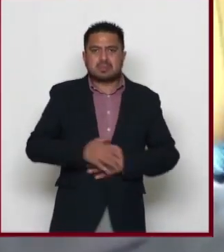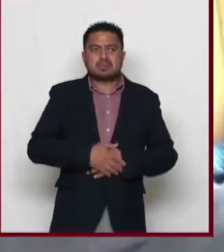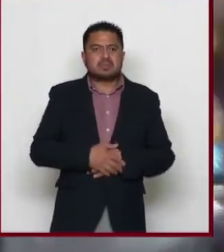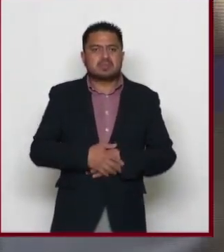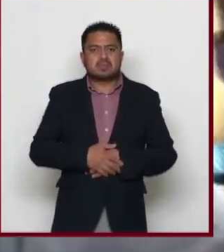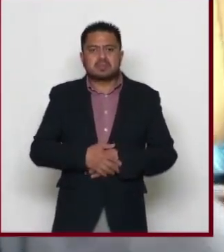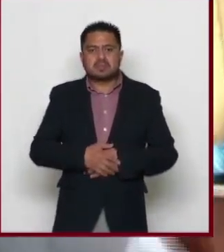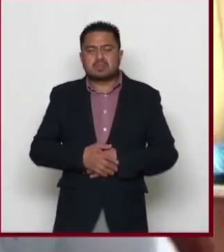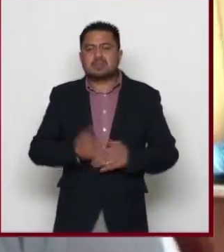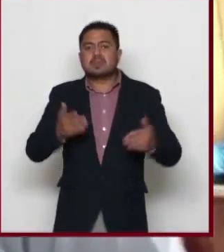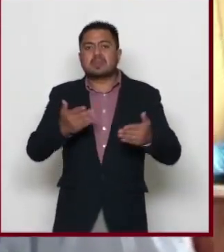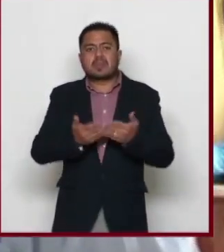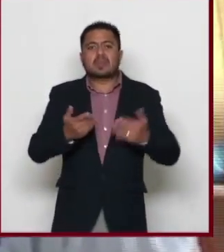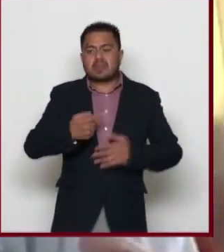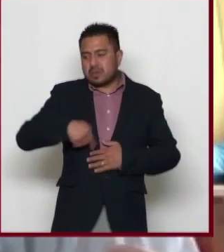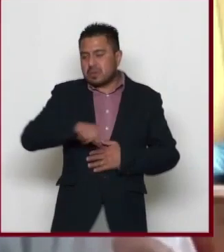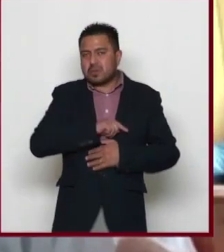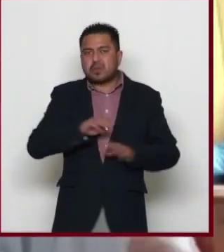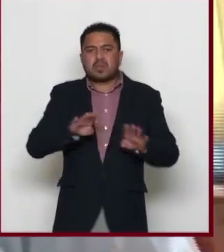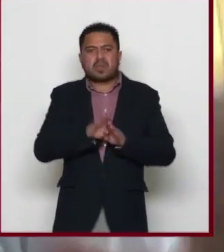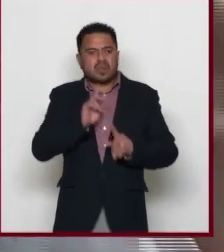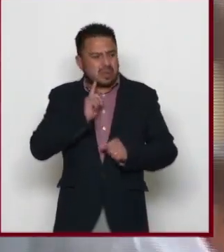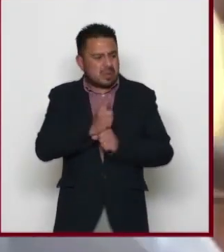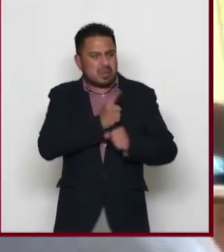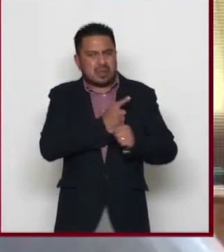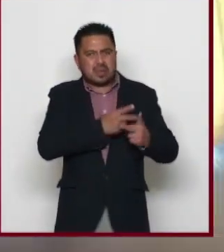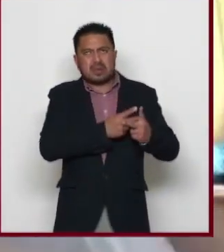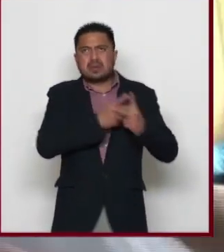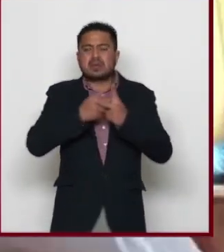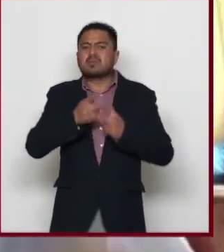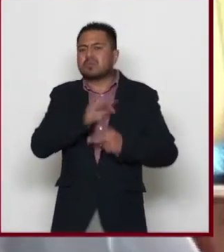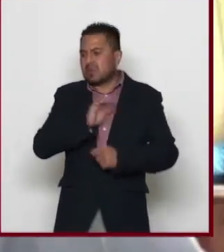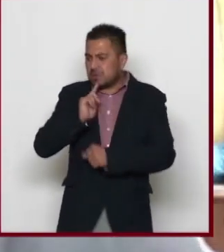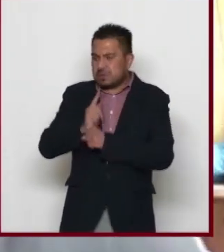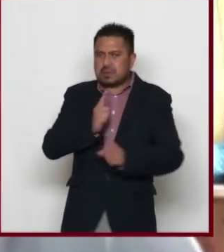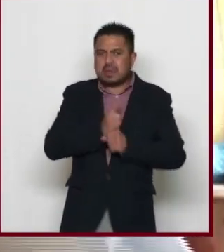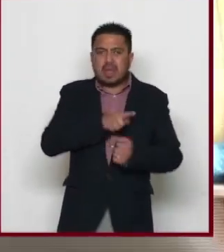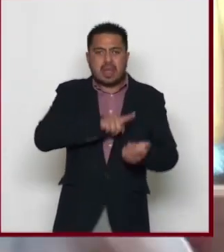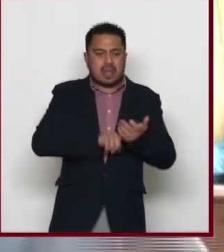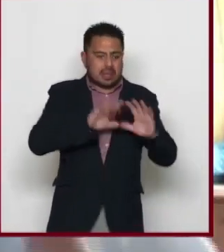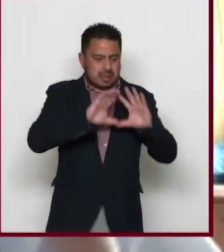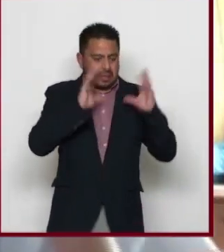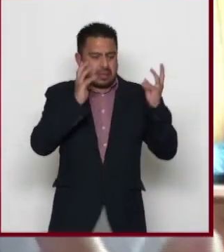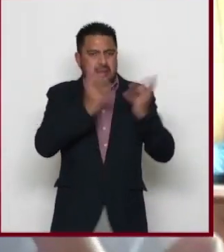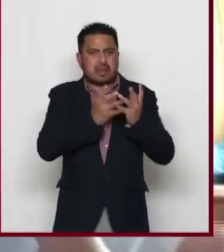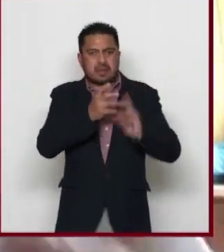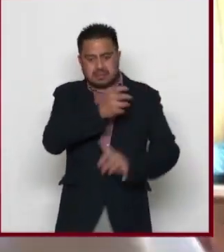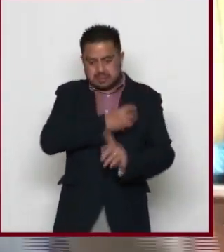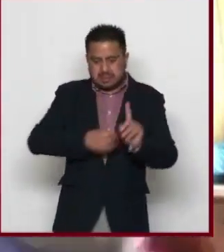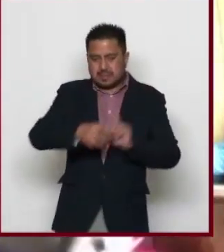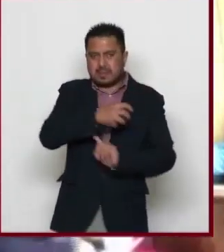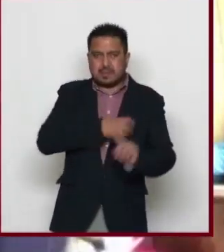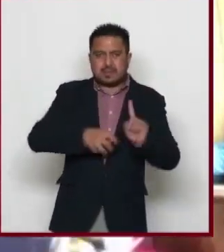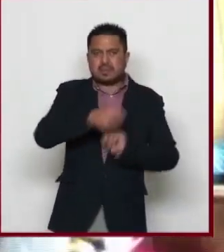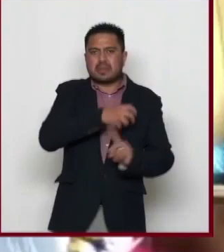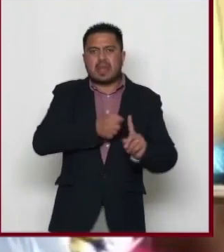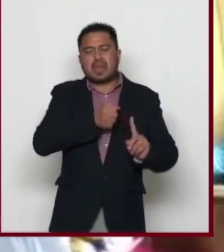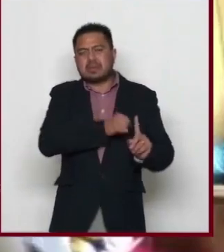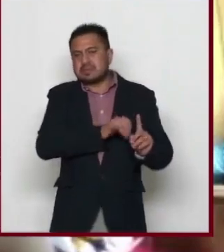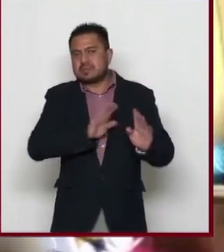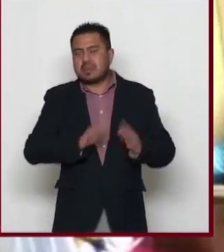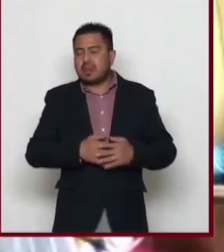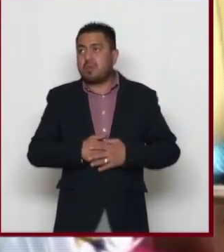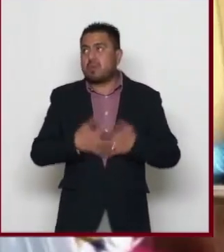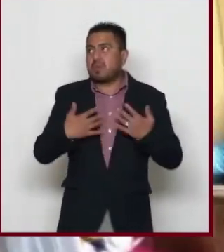está parada la bailarina, ¿no? Y entonces, a nosotros medir cómo se está moviendo la estrella, podemos ver que tiene